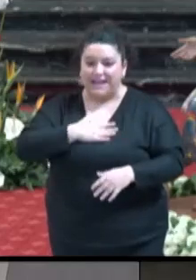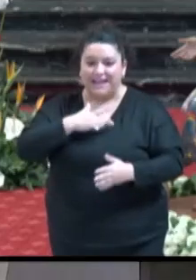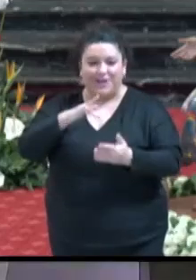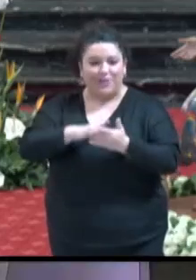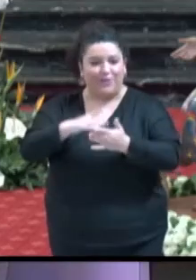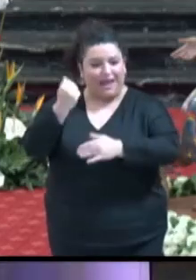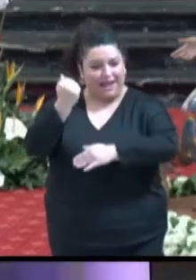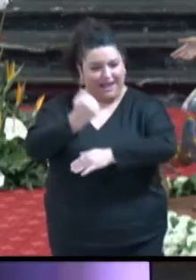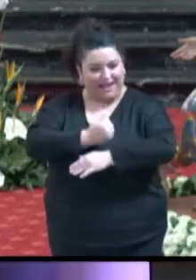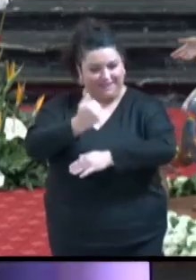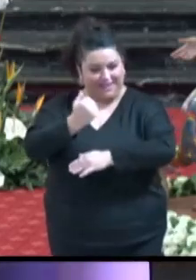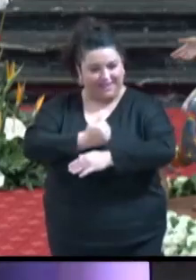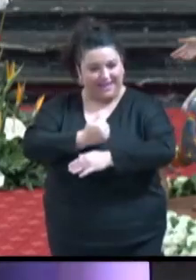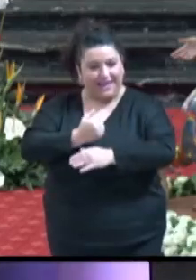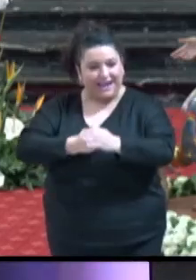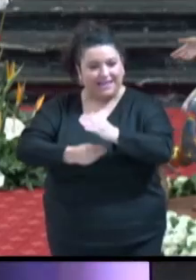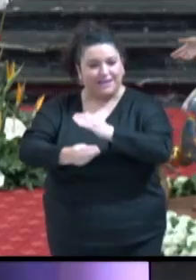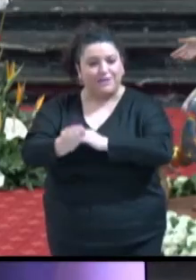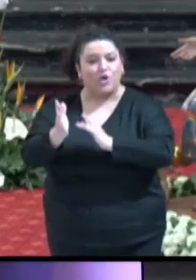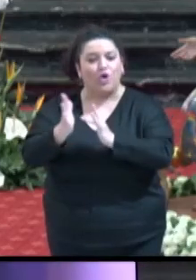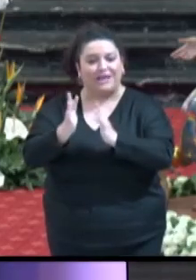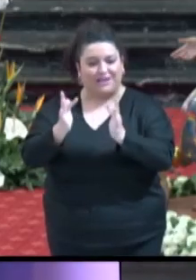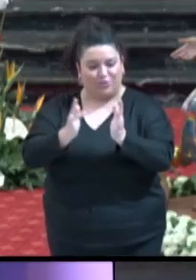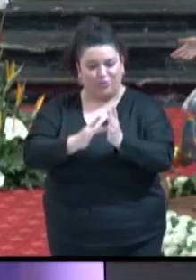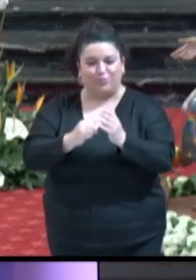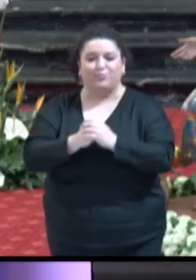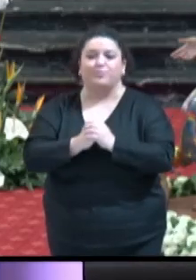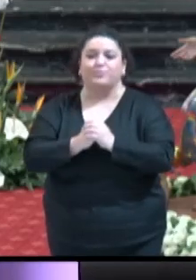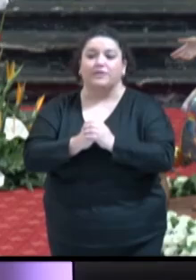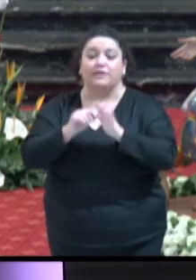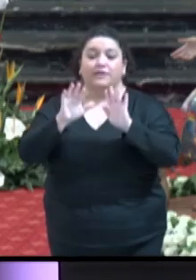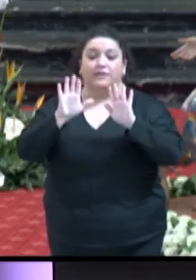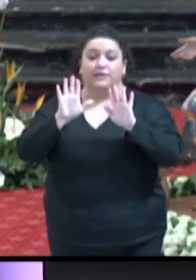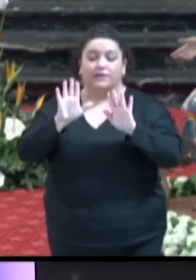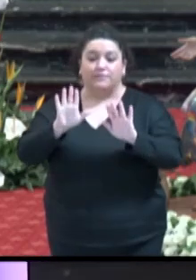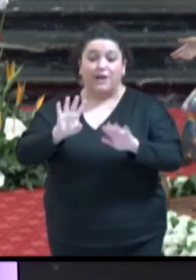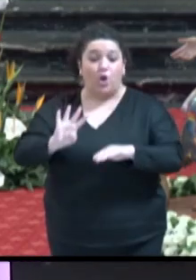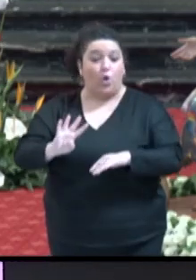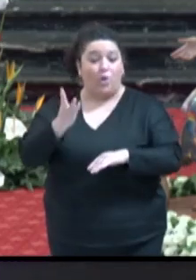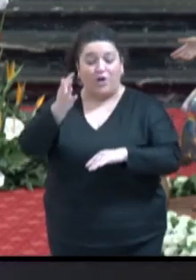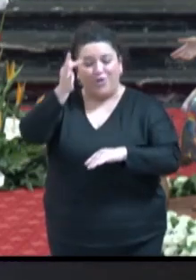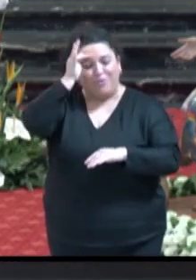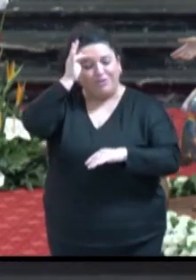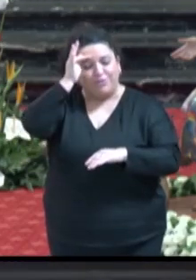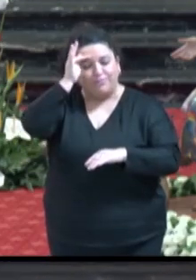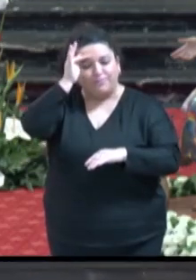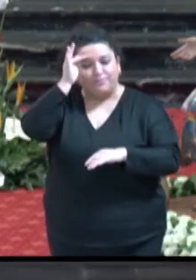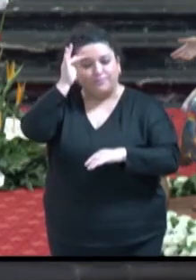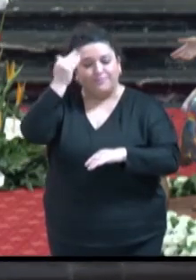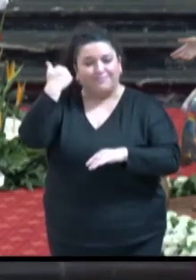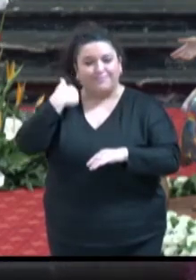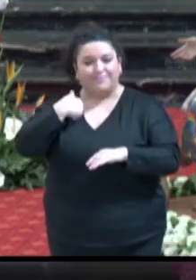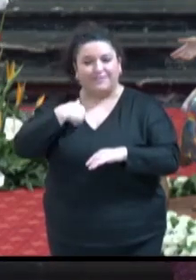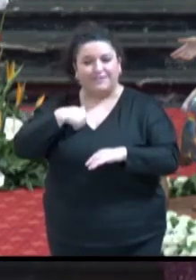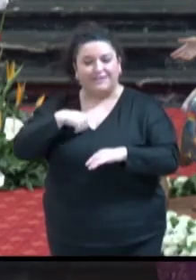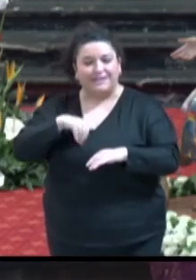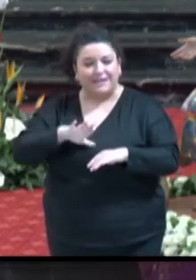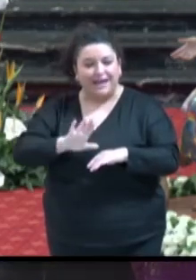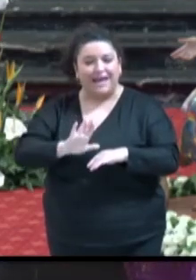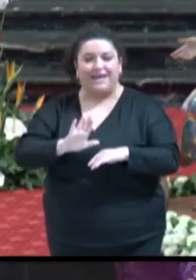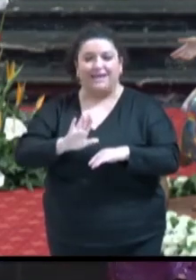la Navidad el nacimiento de Jesús pero en este cuarto domingo ya